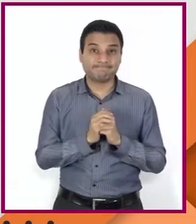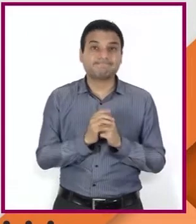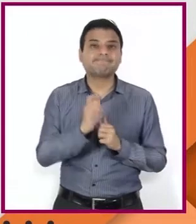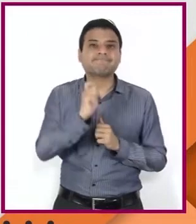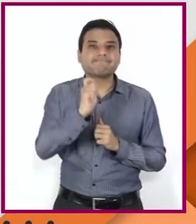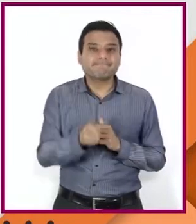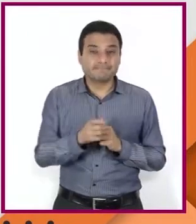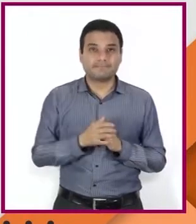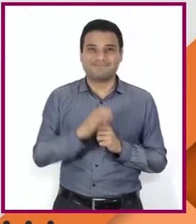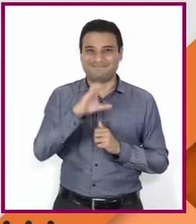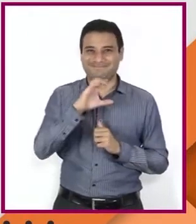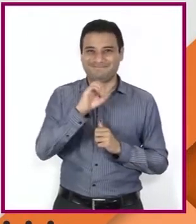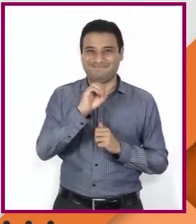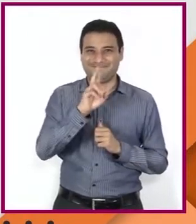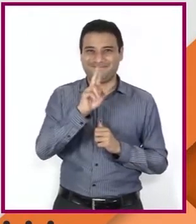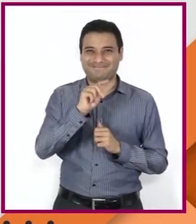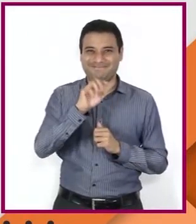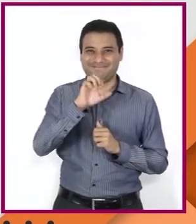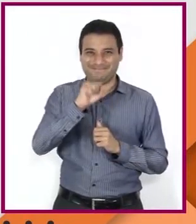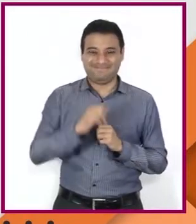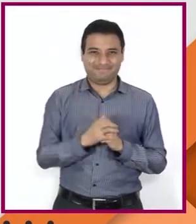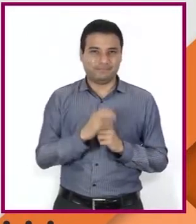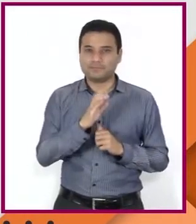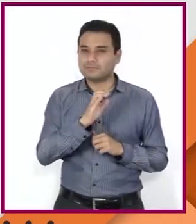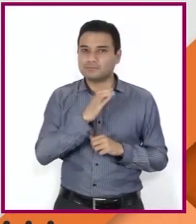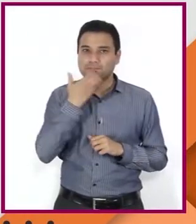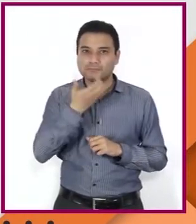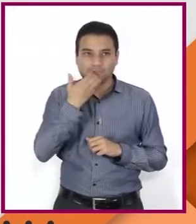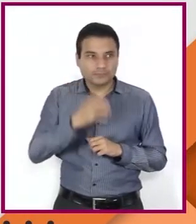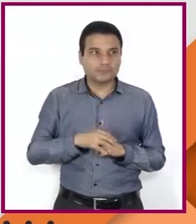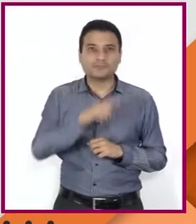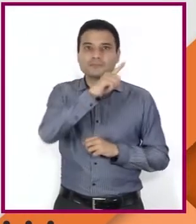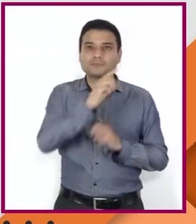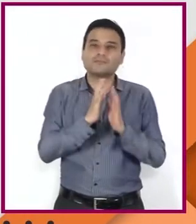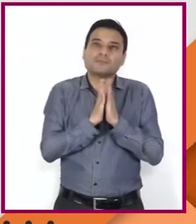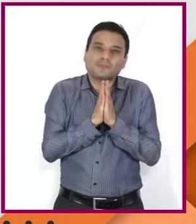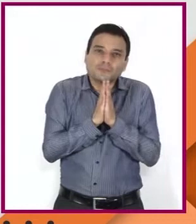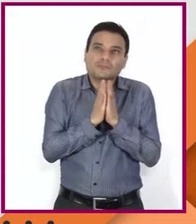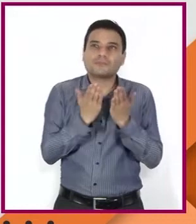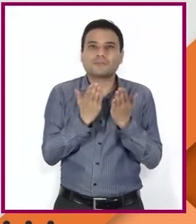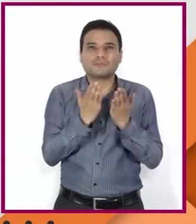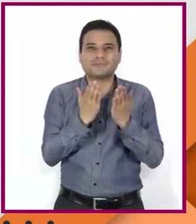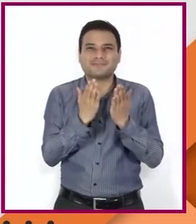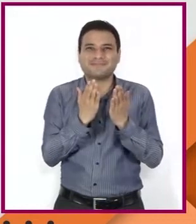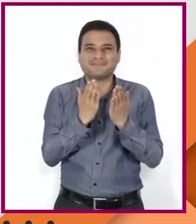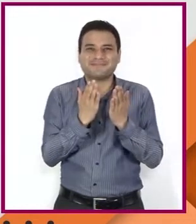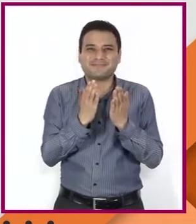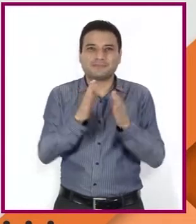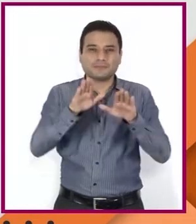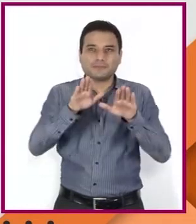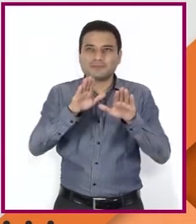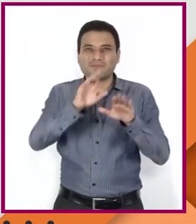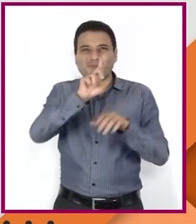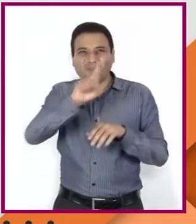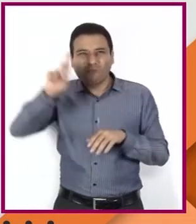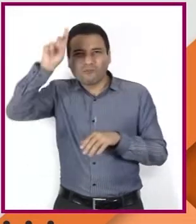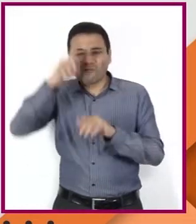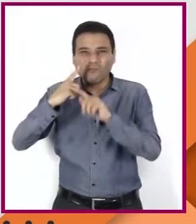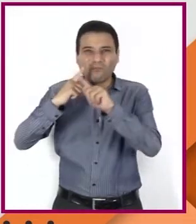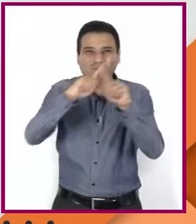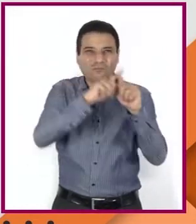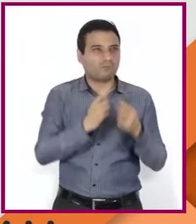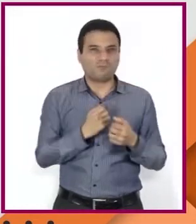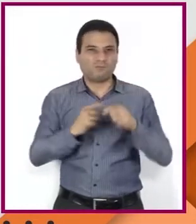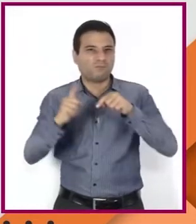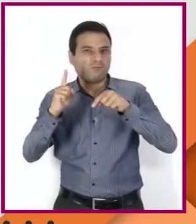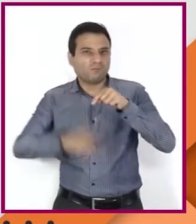Hernán Cortés por derribar ídolos en los adoratorios indígenas, por considerarlos representaciones demoníacas y suplantarlos con